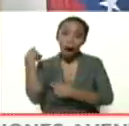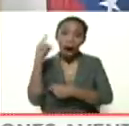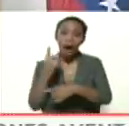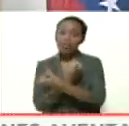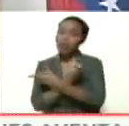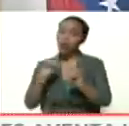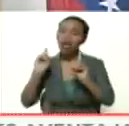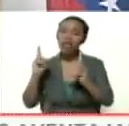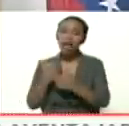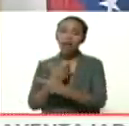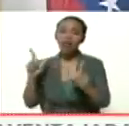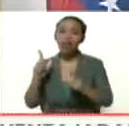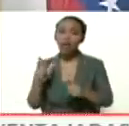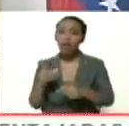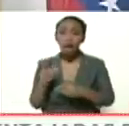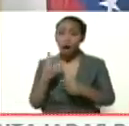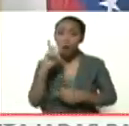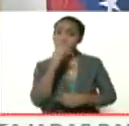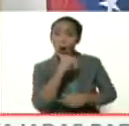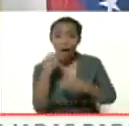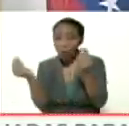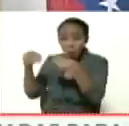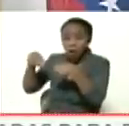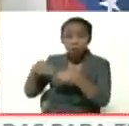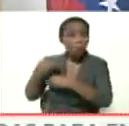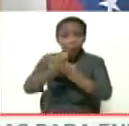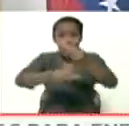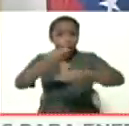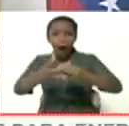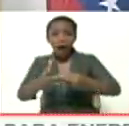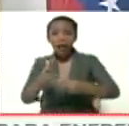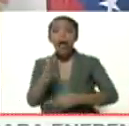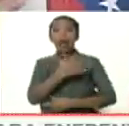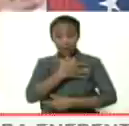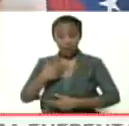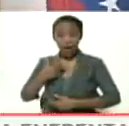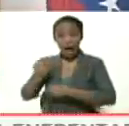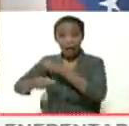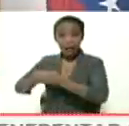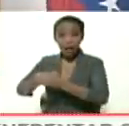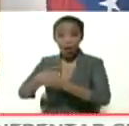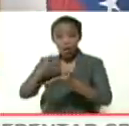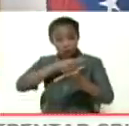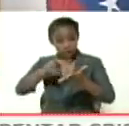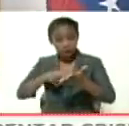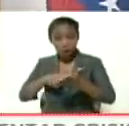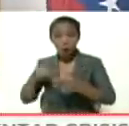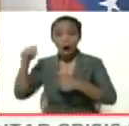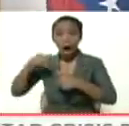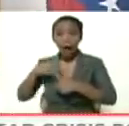El que no esté de acuerdo, que no lo haga. Y el que lo quiera hacer, Silvia y yo, aquí está Silvia,